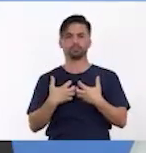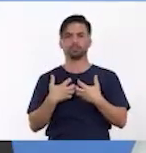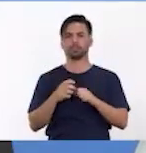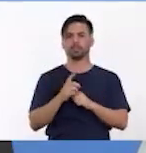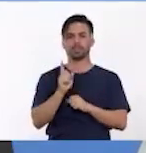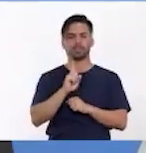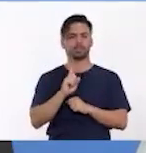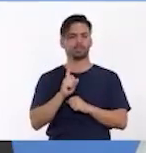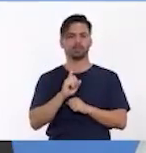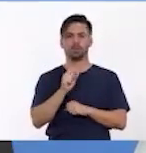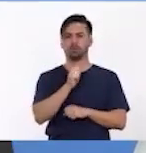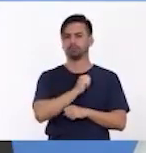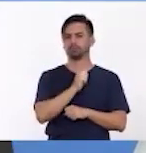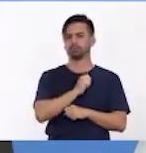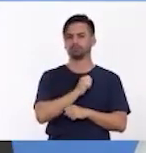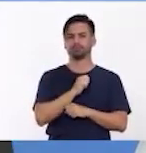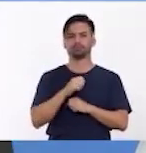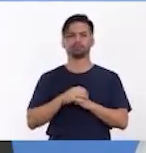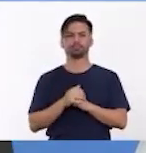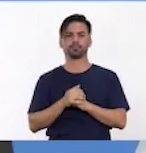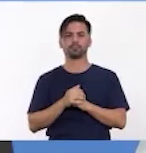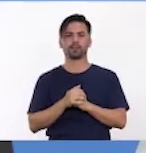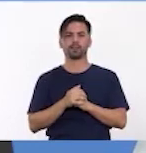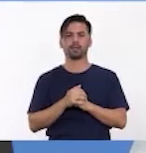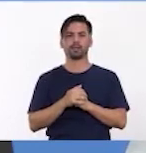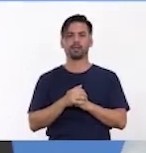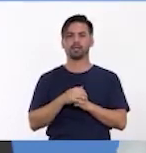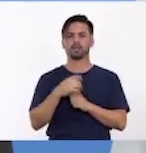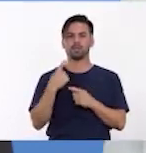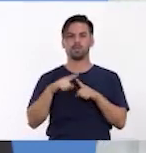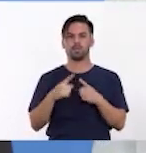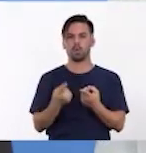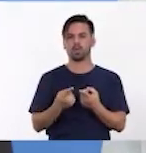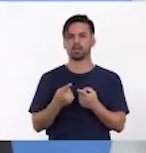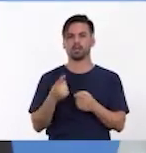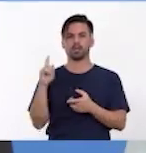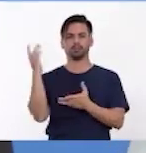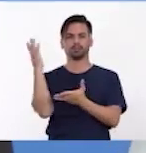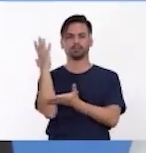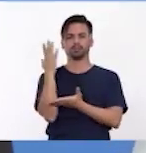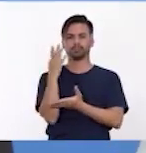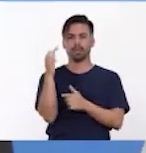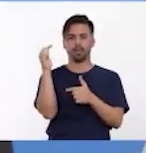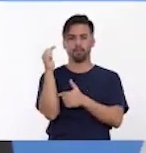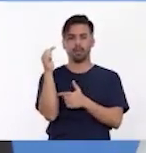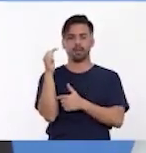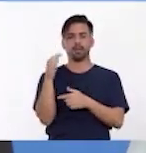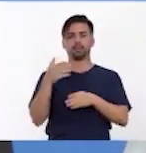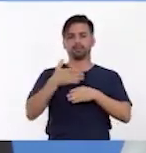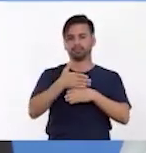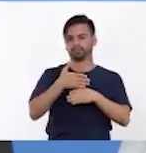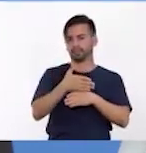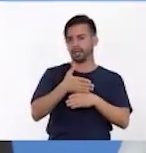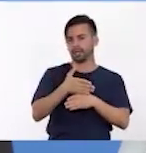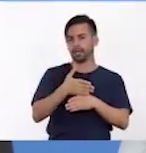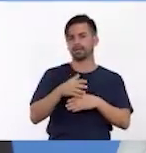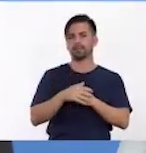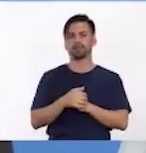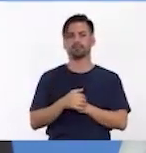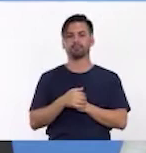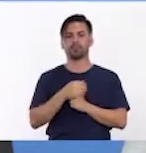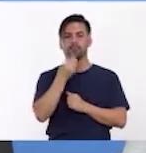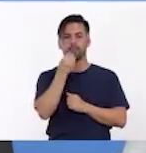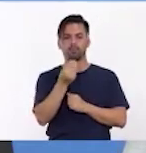desarrollar la industria textil con la madera, no, es sencillamente porque tienen que coger la madera para leña, una gran parte de los países, para